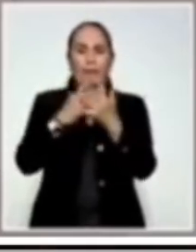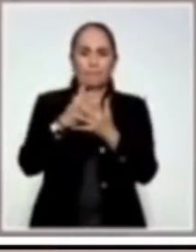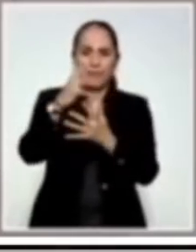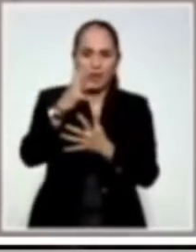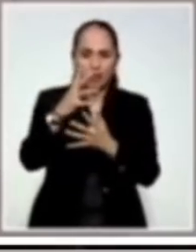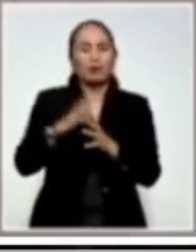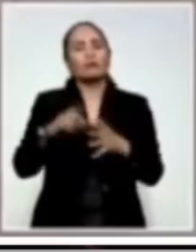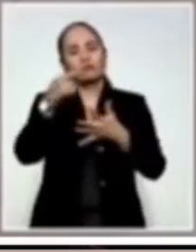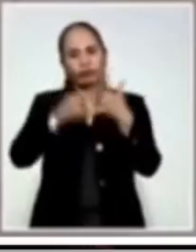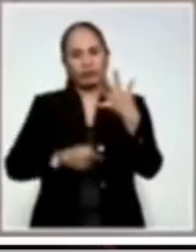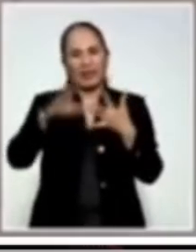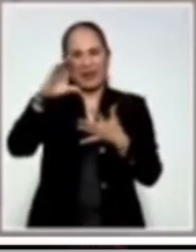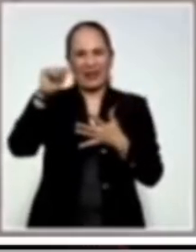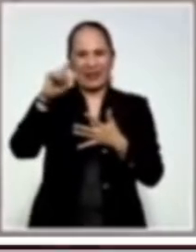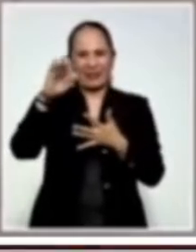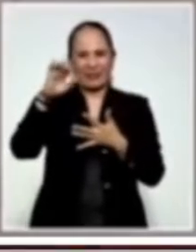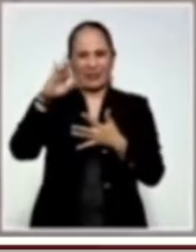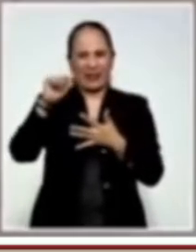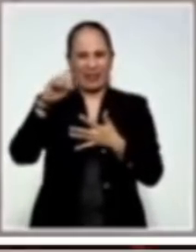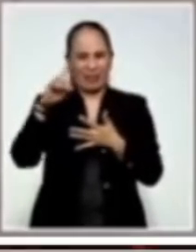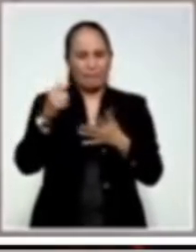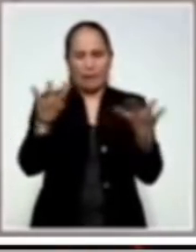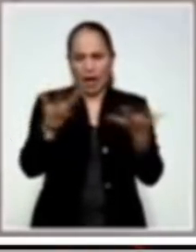calificada para acciones y para controversias.